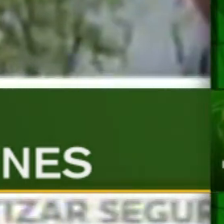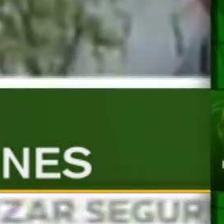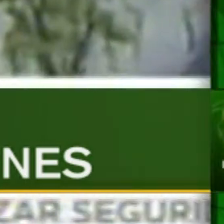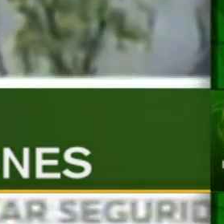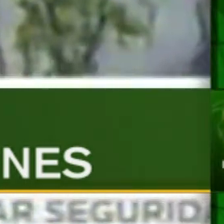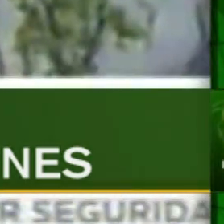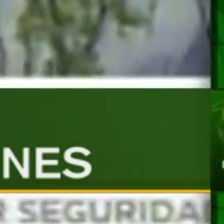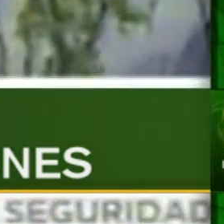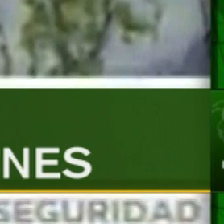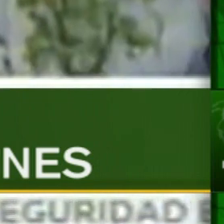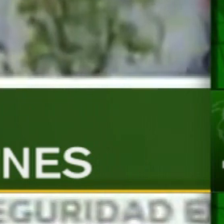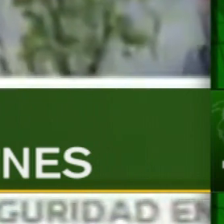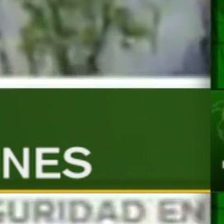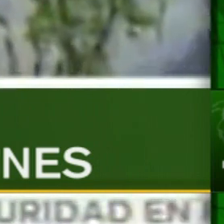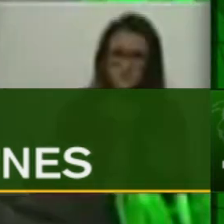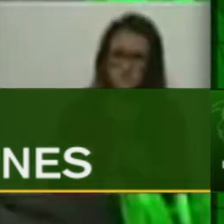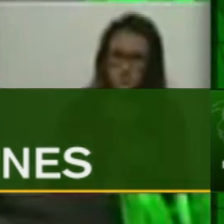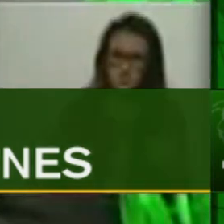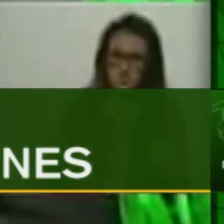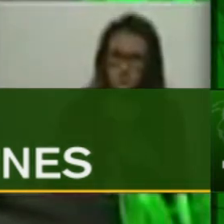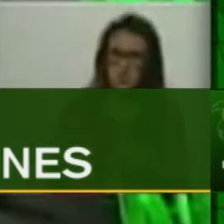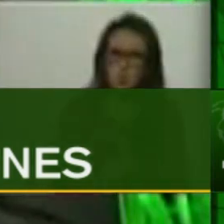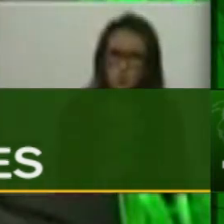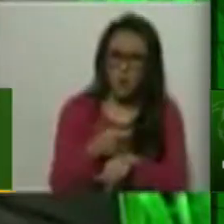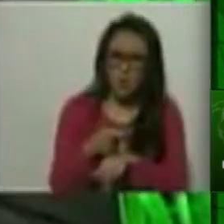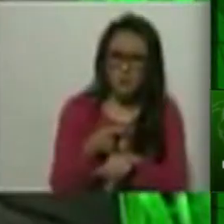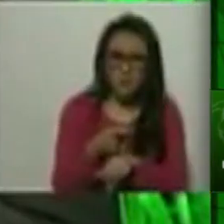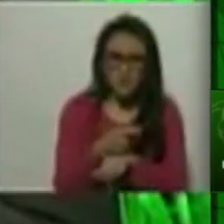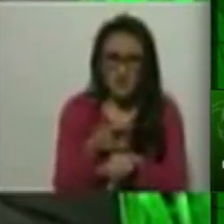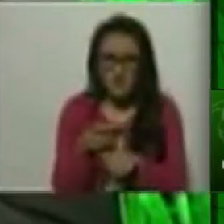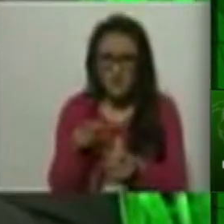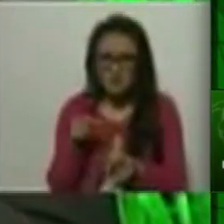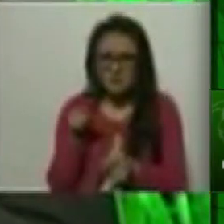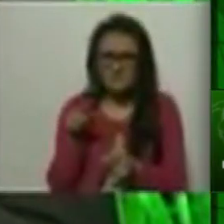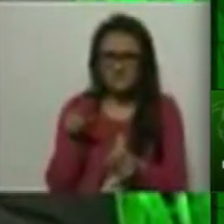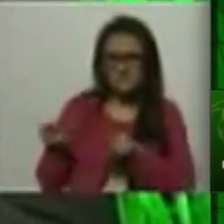37 años de edad y a quien califican como la versión chavista de Juan Guaidó.